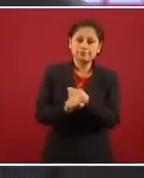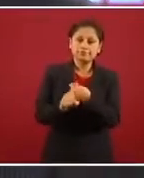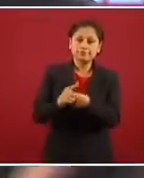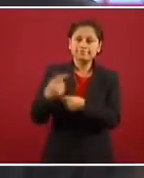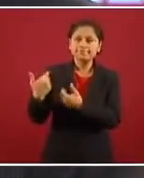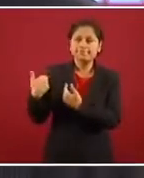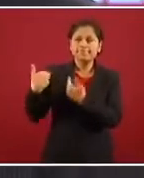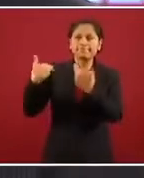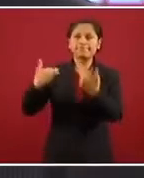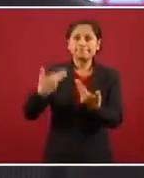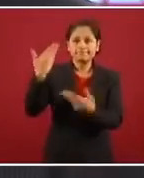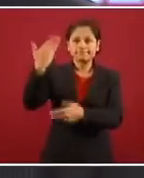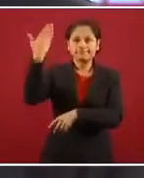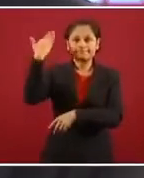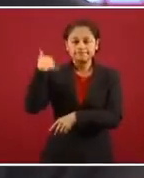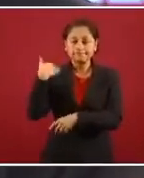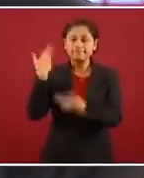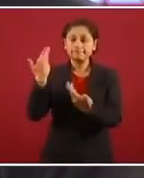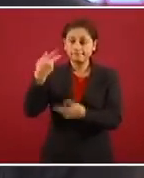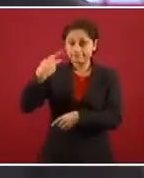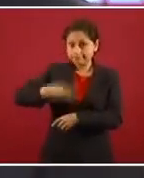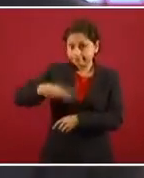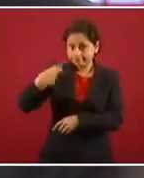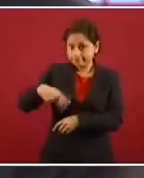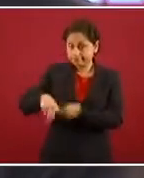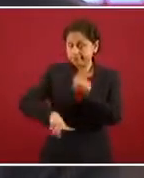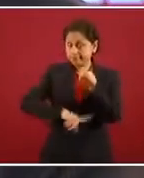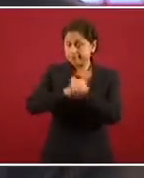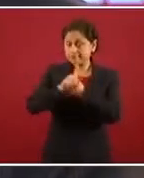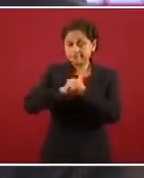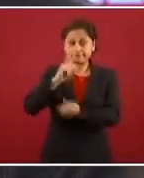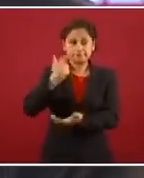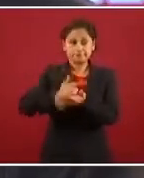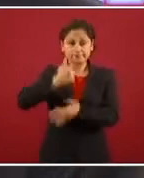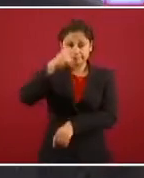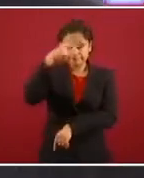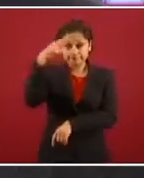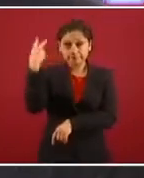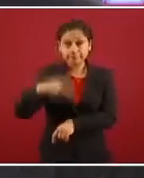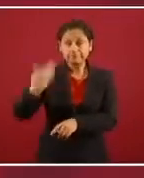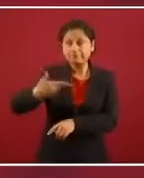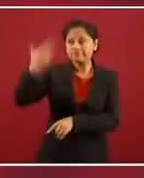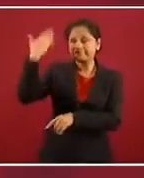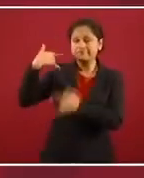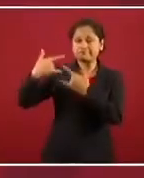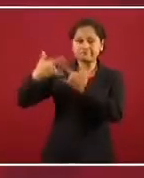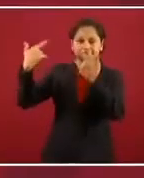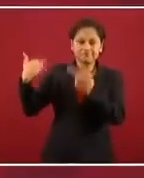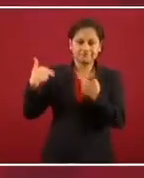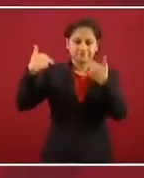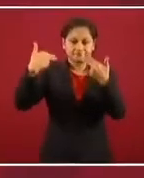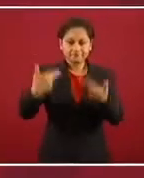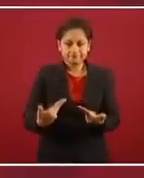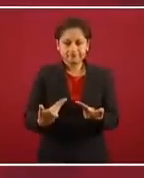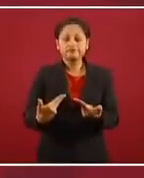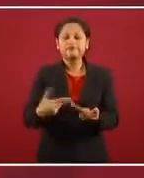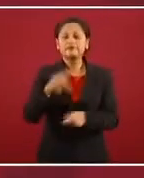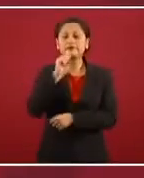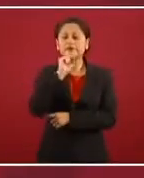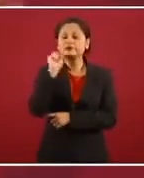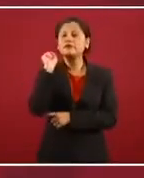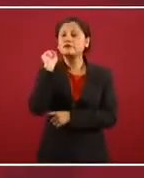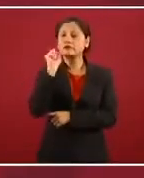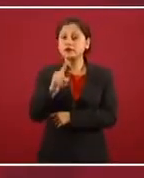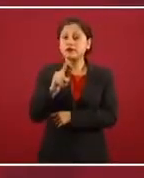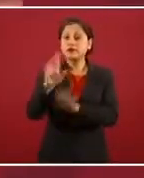la crisis de México que heredamos y los factores externos, todo